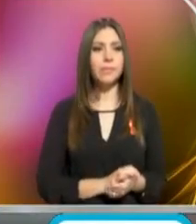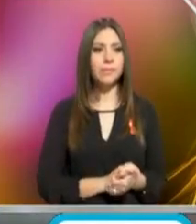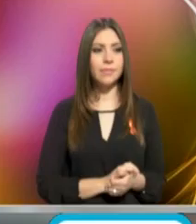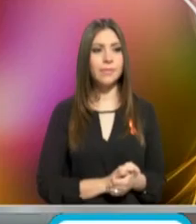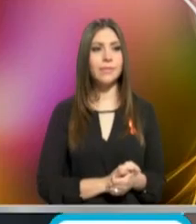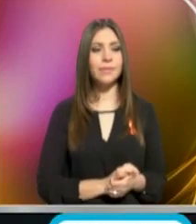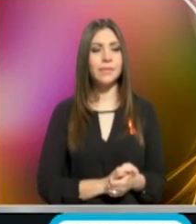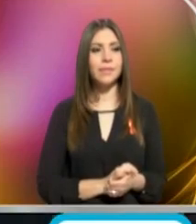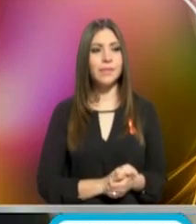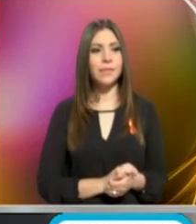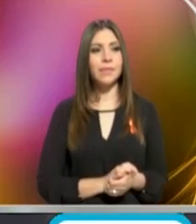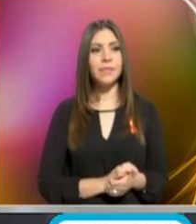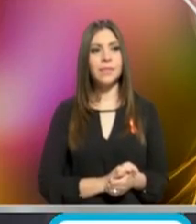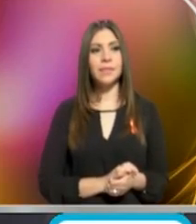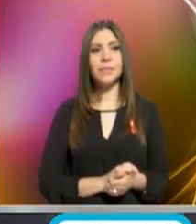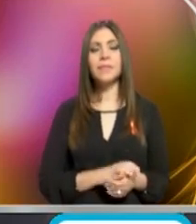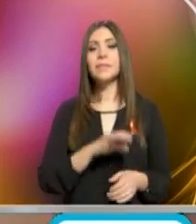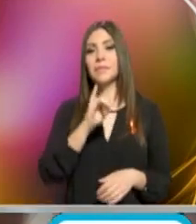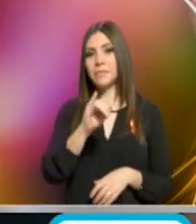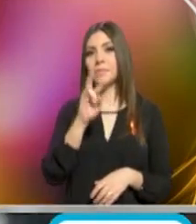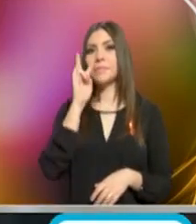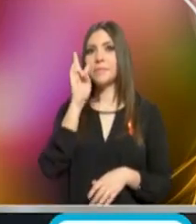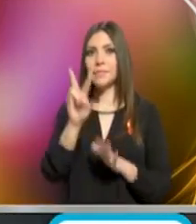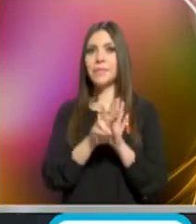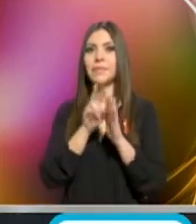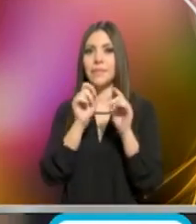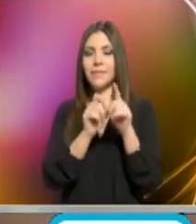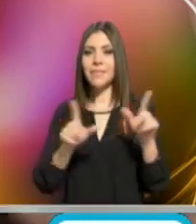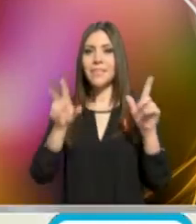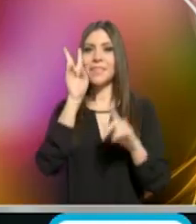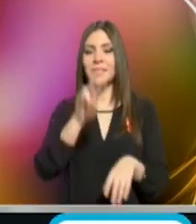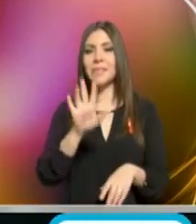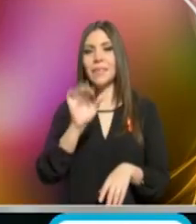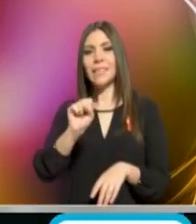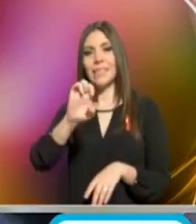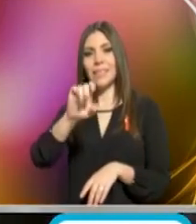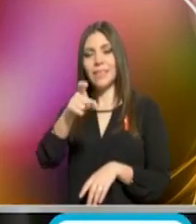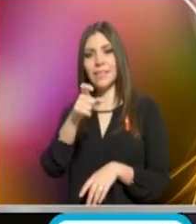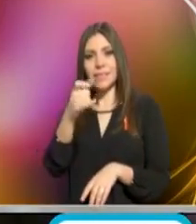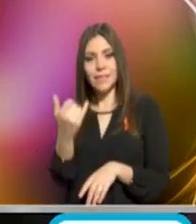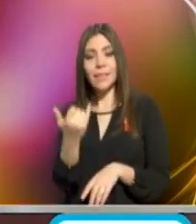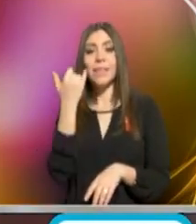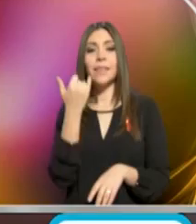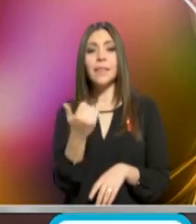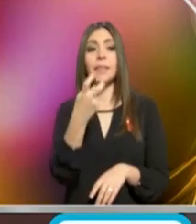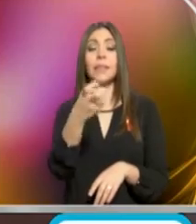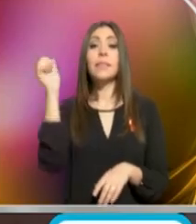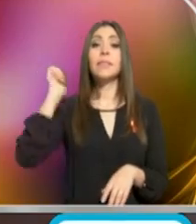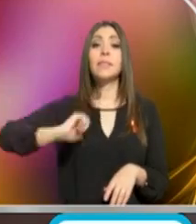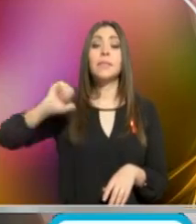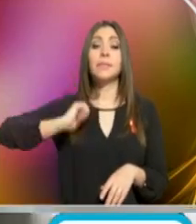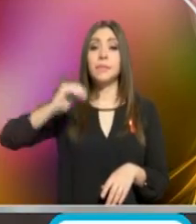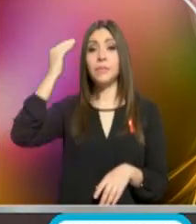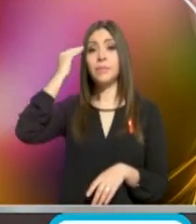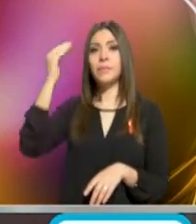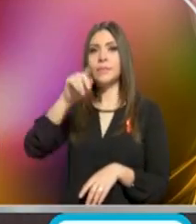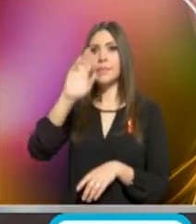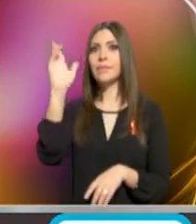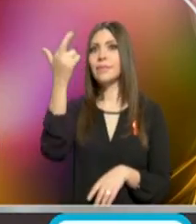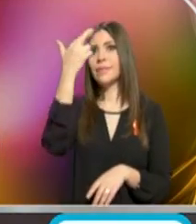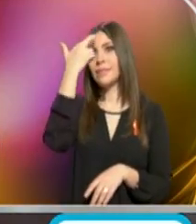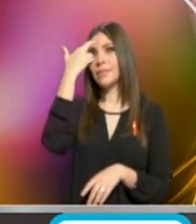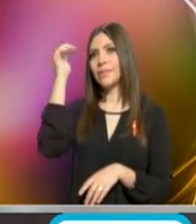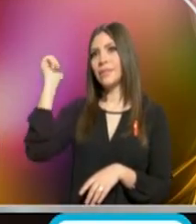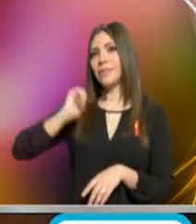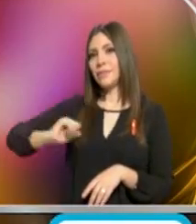Eso. Eso. Sí, sí, bien sexy. El video, además. Y es que está claro, está en aquellas épocas, yo Sí. me acuerdo de esos